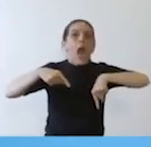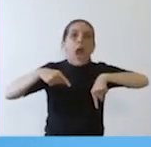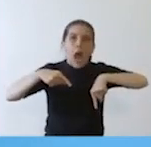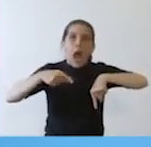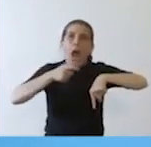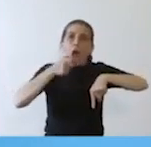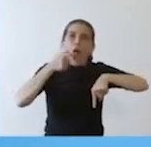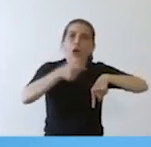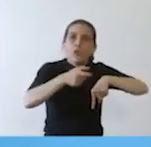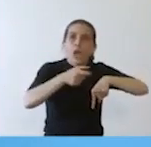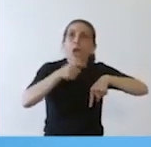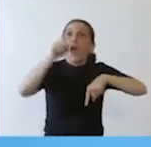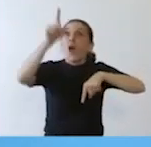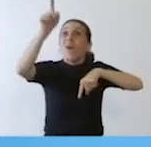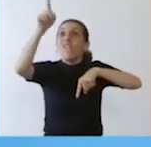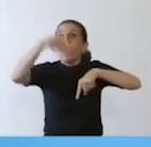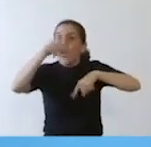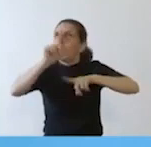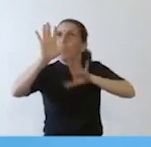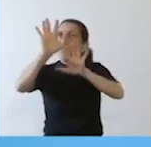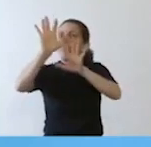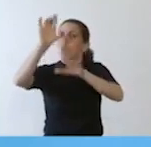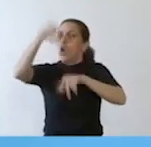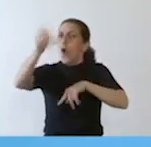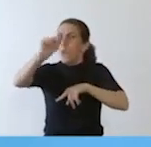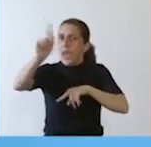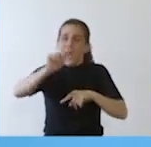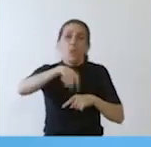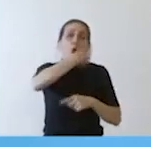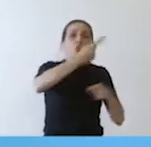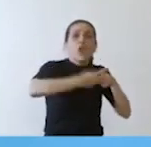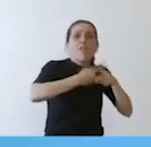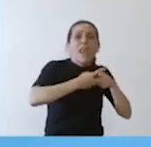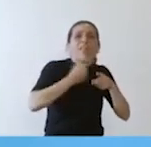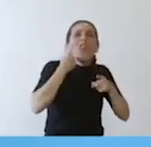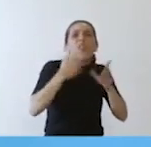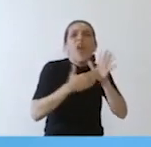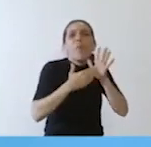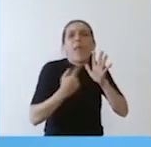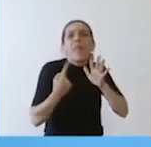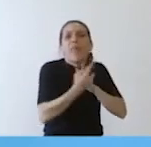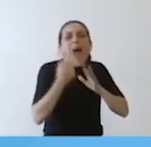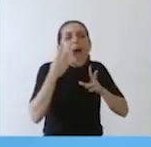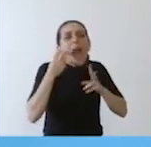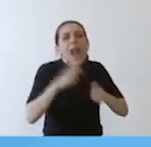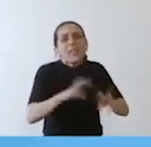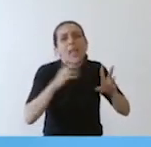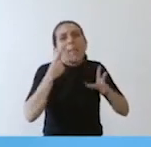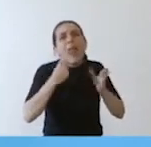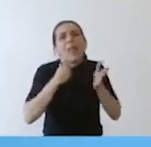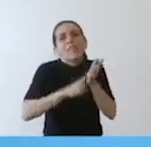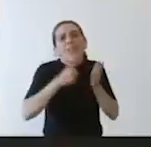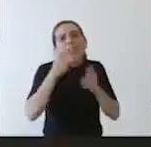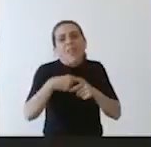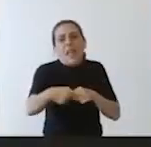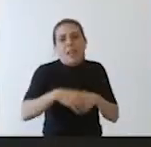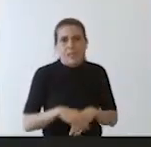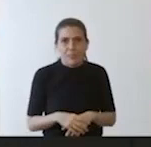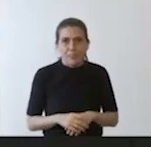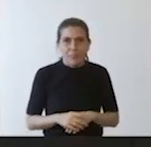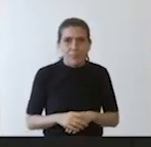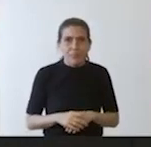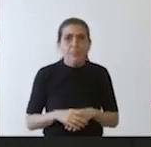pero que esas personas no vengan. Y para otro tipo de eventos se está estudiando caso por caso para definirlo en los próximos días.